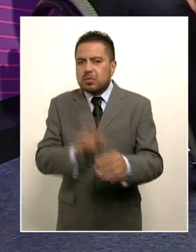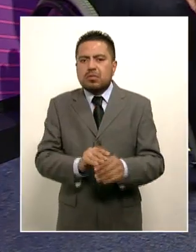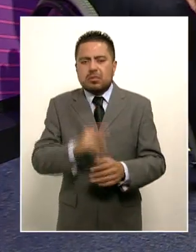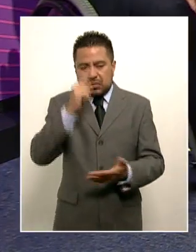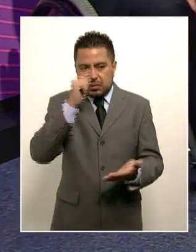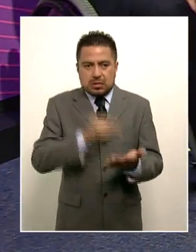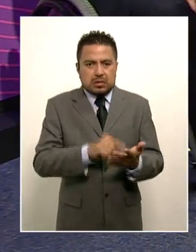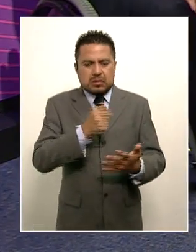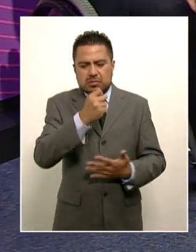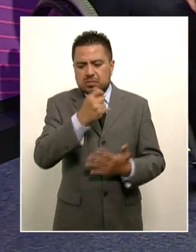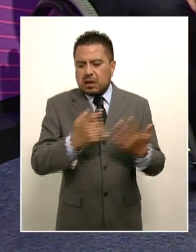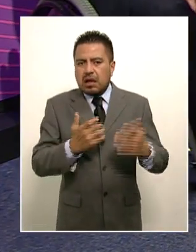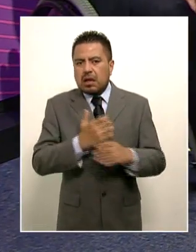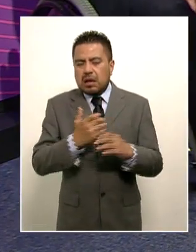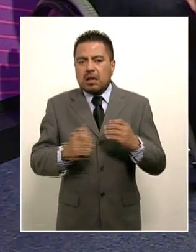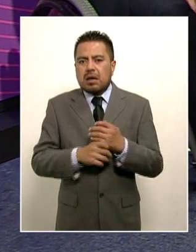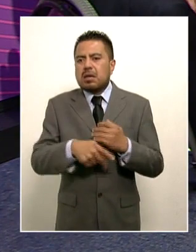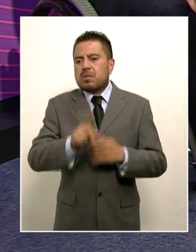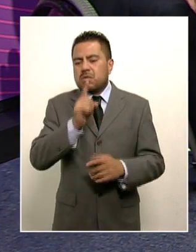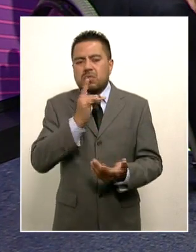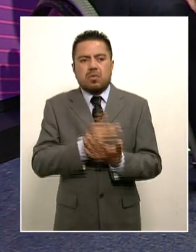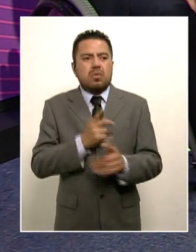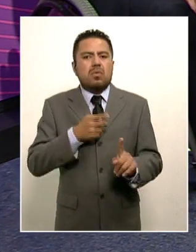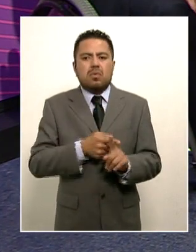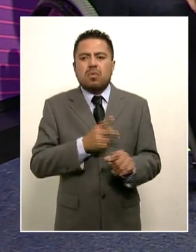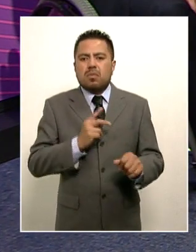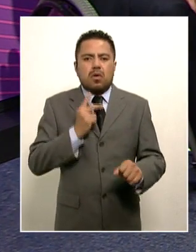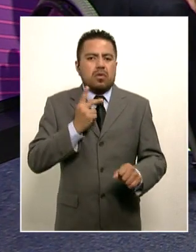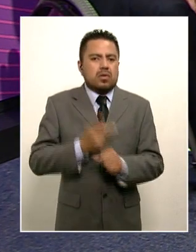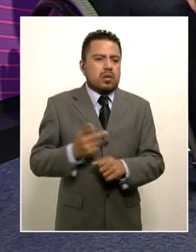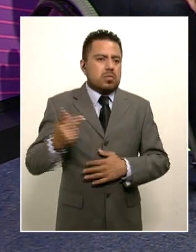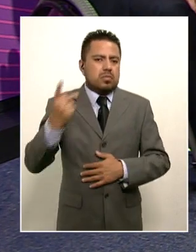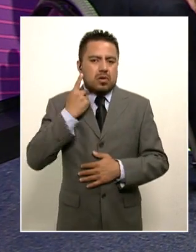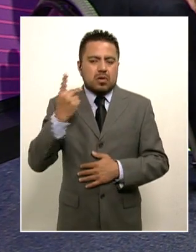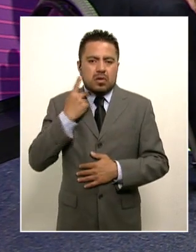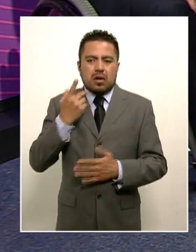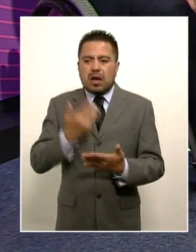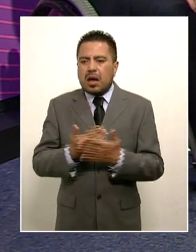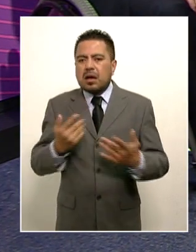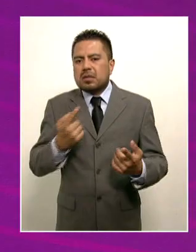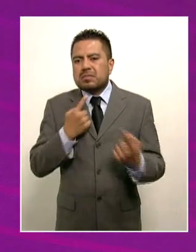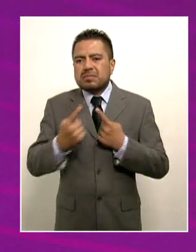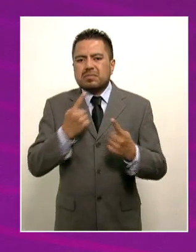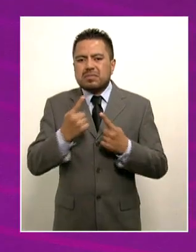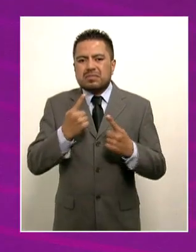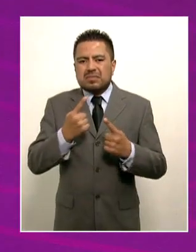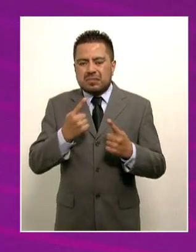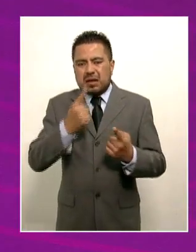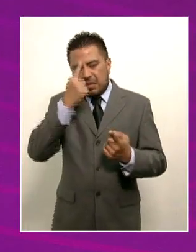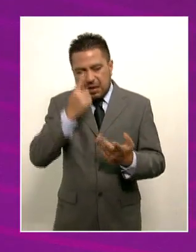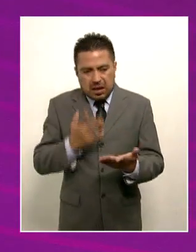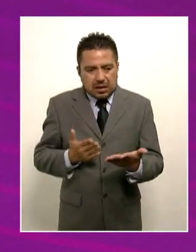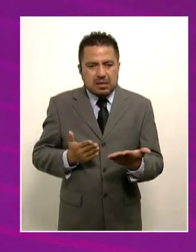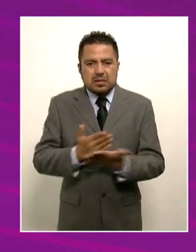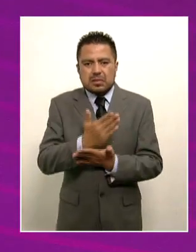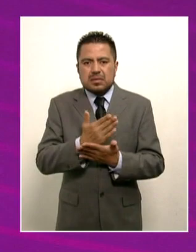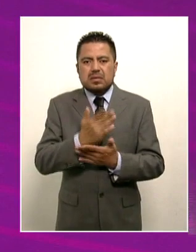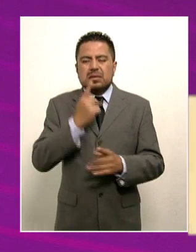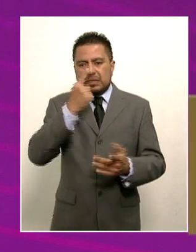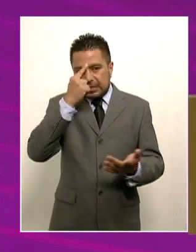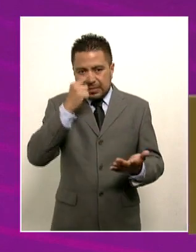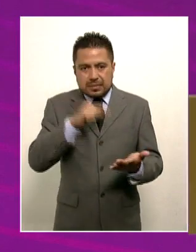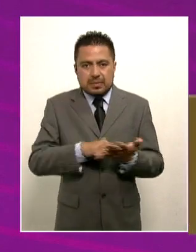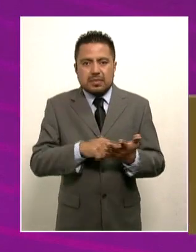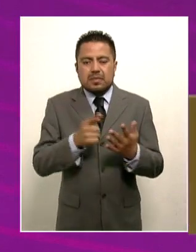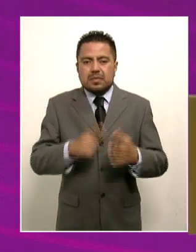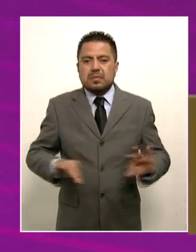como que muchas dimensiones, pero uno de ellos es la voluntad política, ¿no? Ahora que discutían este tema de accesibilidad, creo que